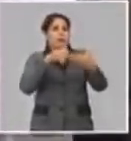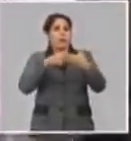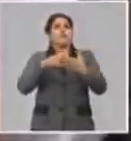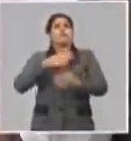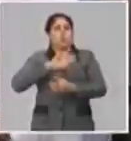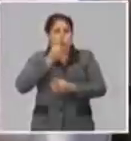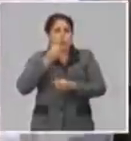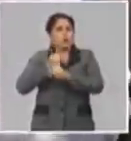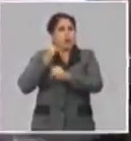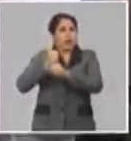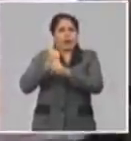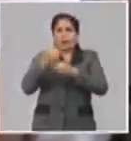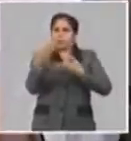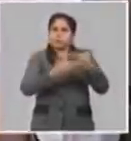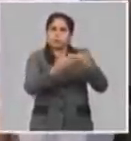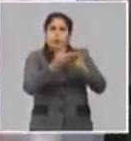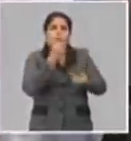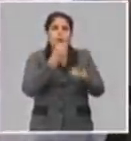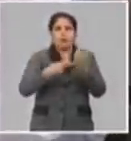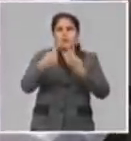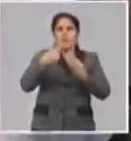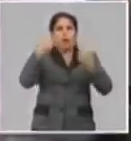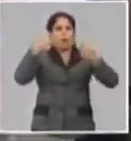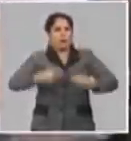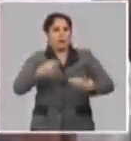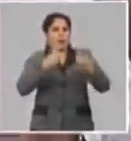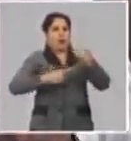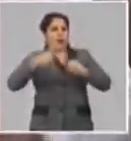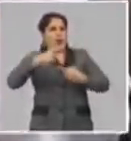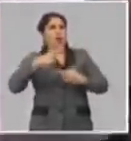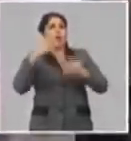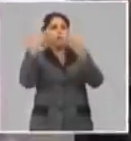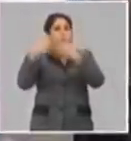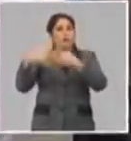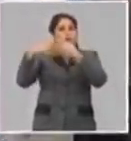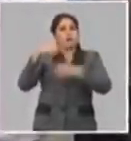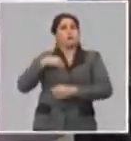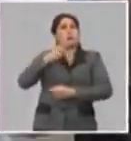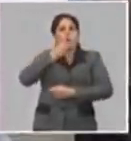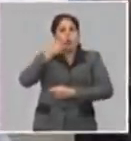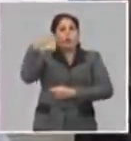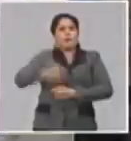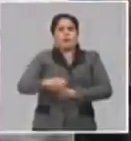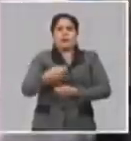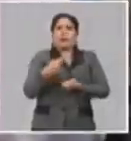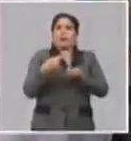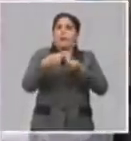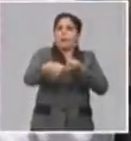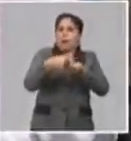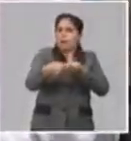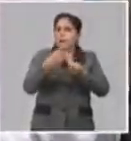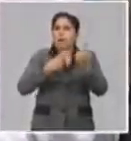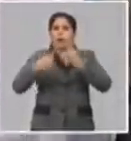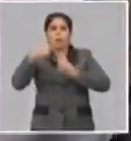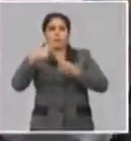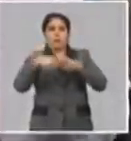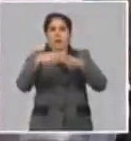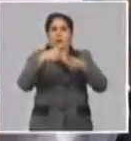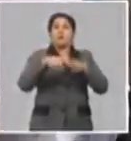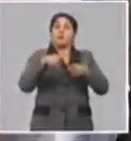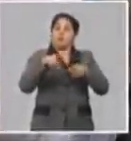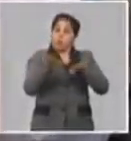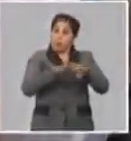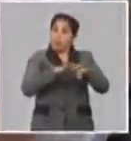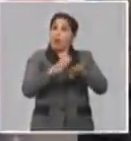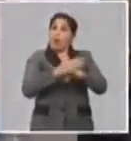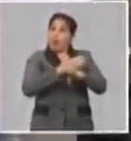Más autonomía de gestión, más posibilidades para la toma de decisiones, para decidir las producciones, los precios, el destino de los recursos. Eso lleva a